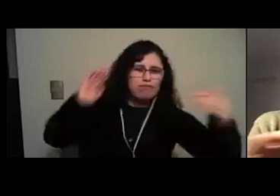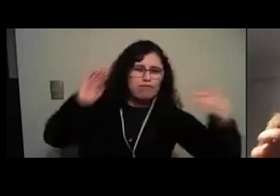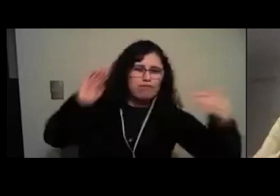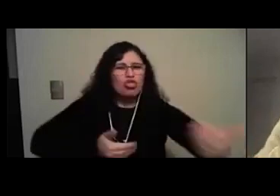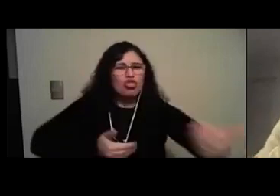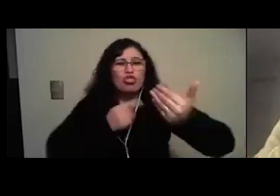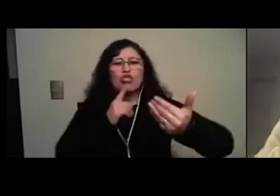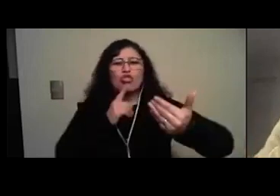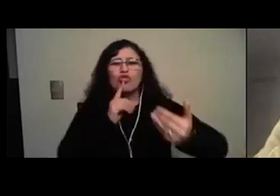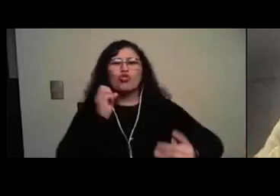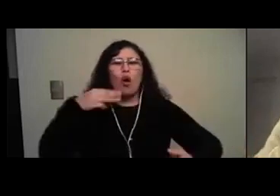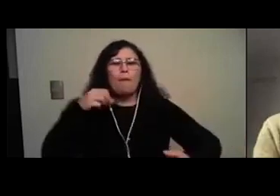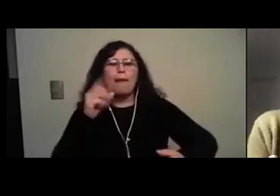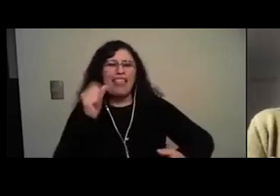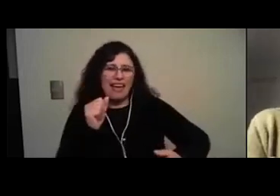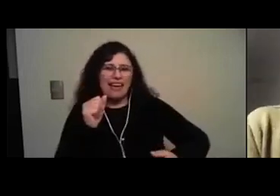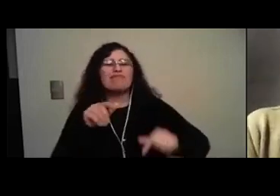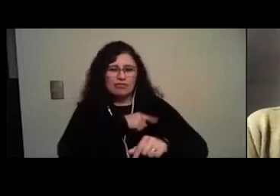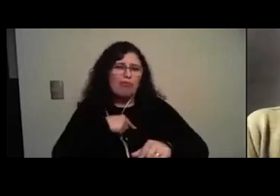Uno las puede llamar como tomadas. ¿Ya?